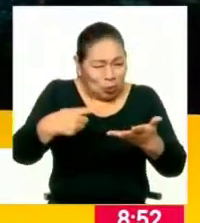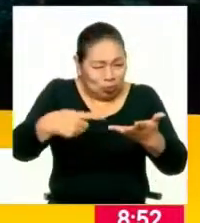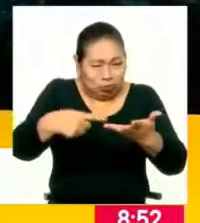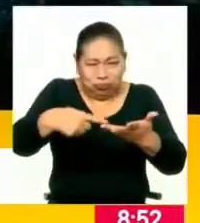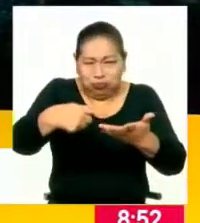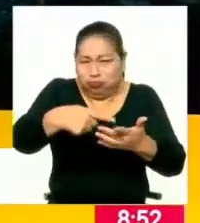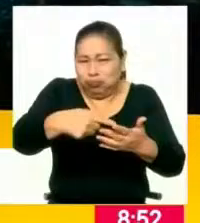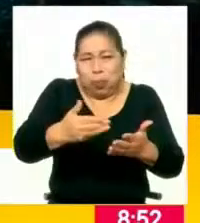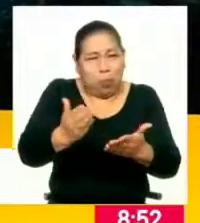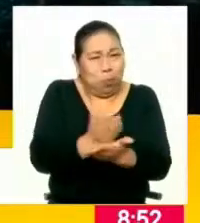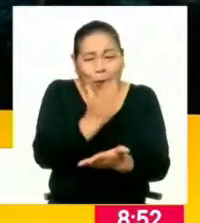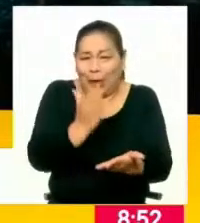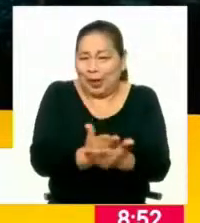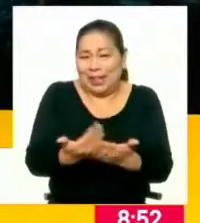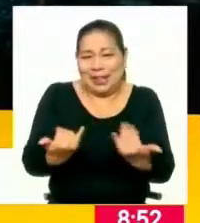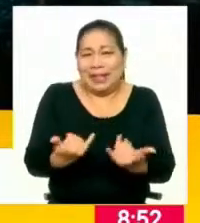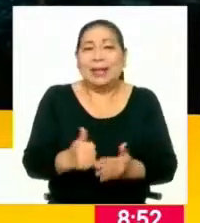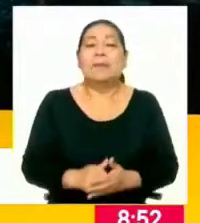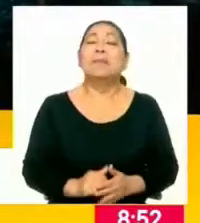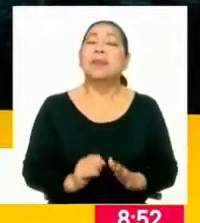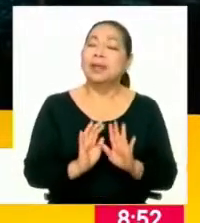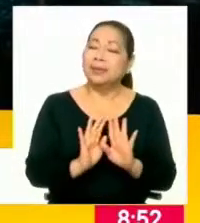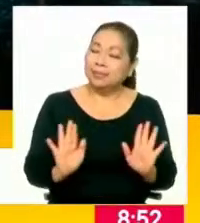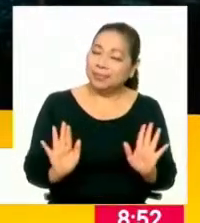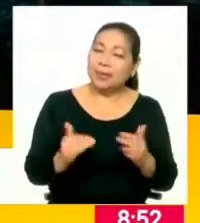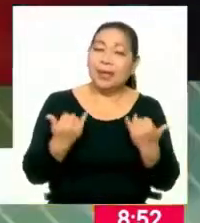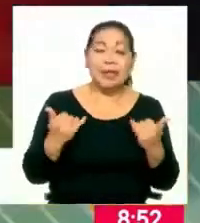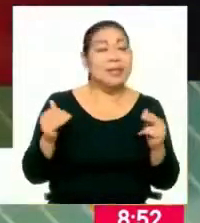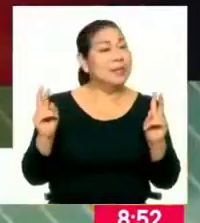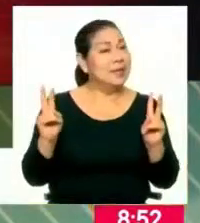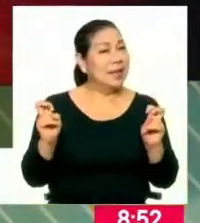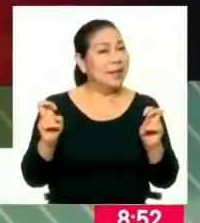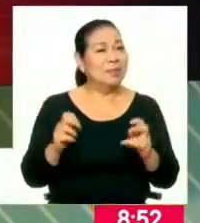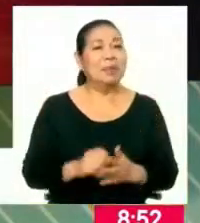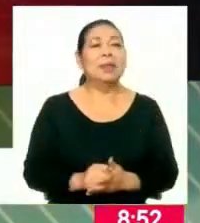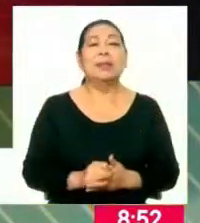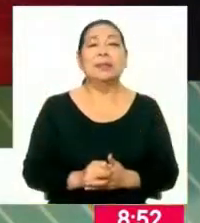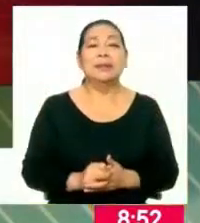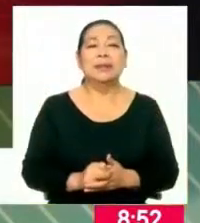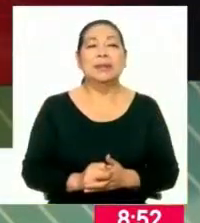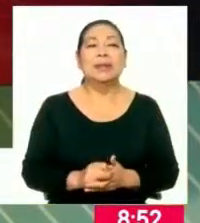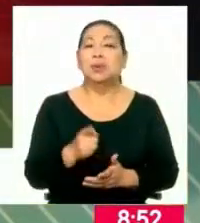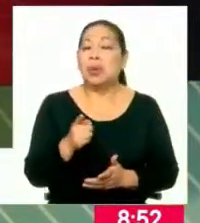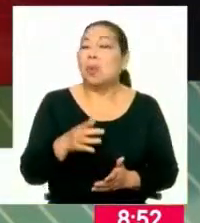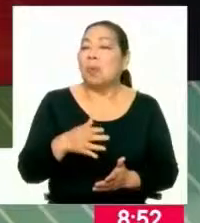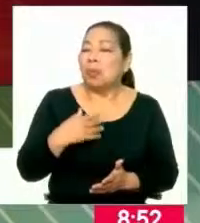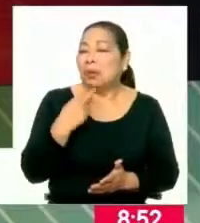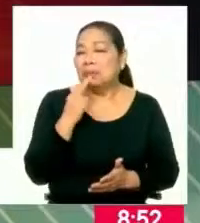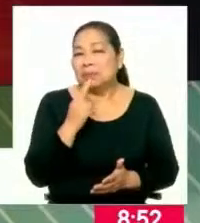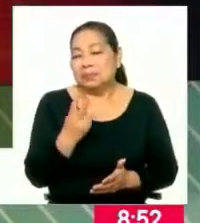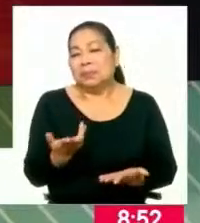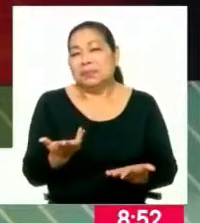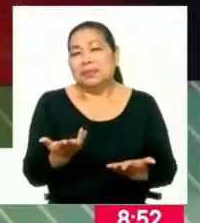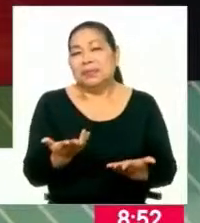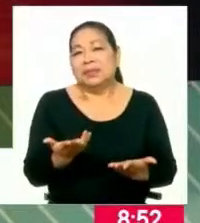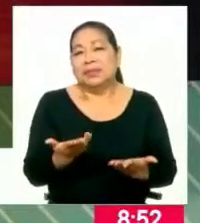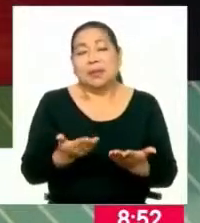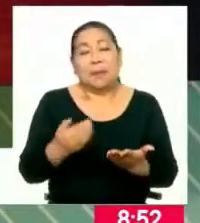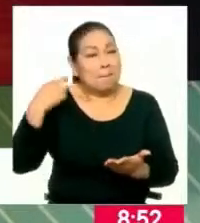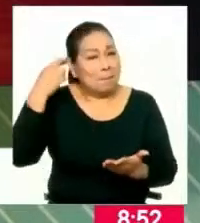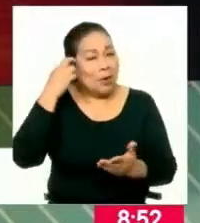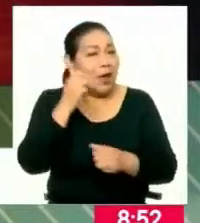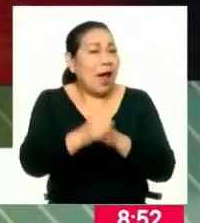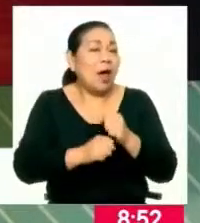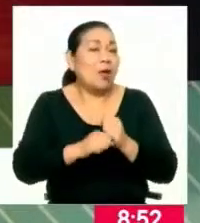aristas complejas en nuestro escenario político. Sobre ese punto, Julio, rápidamente, ya, tú puedes ver, por ejemplo, que el intento de reforma política